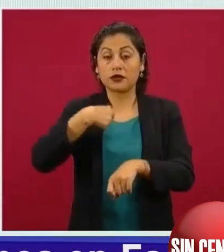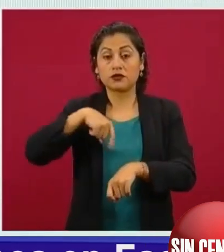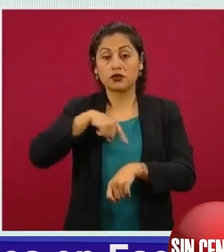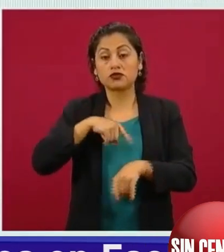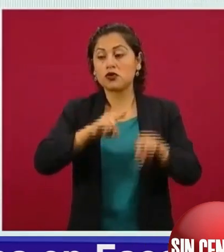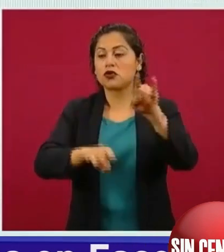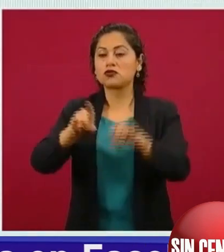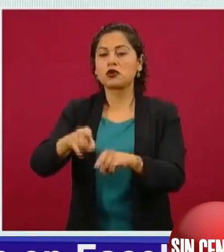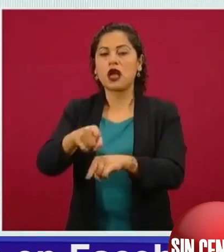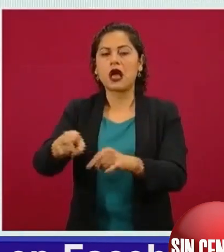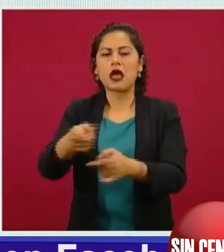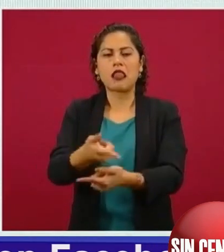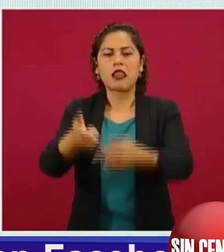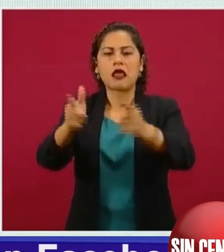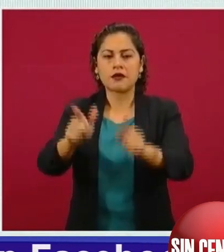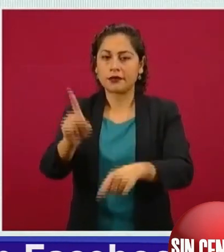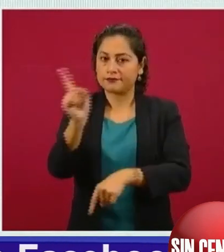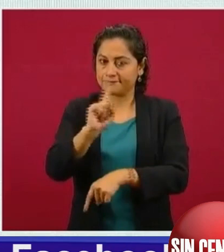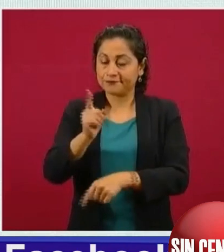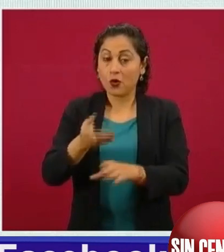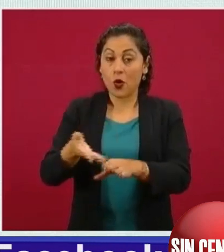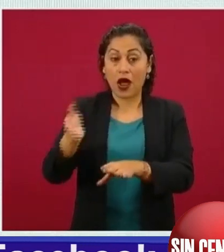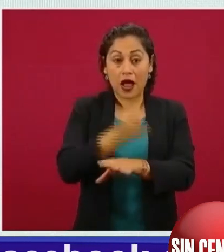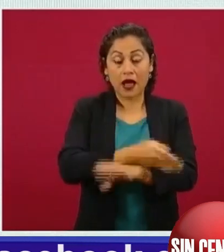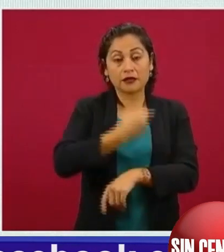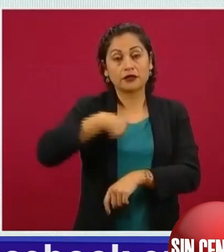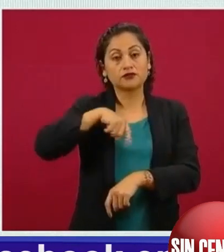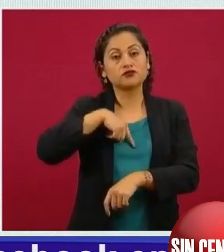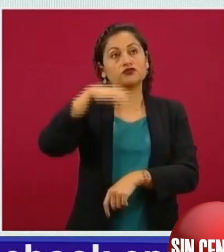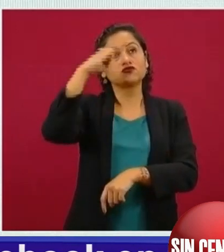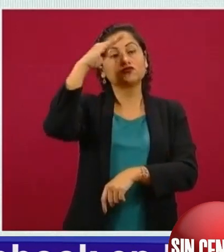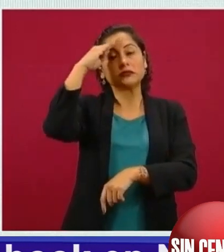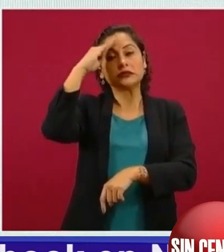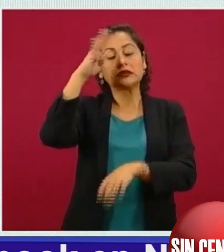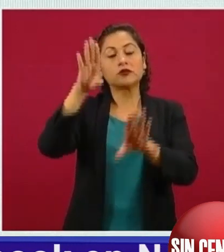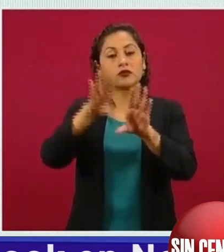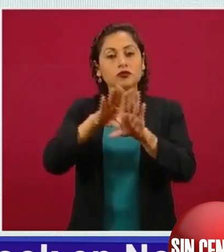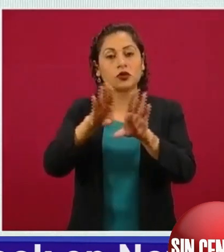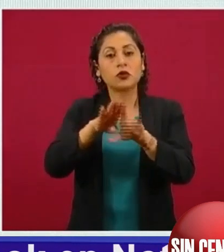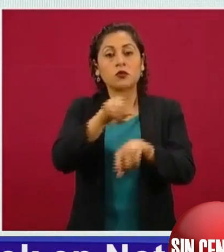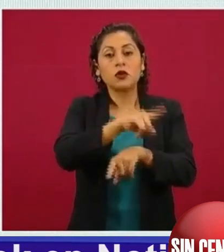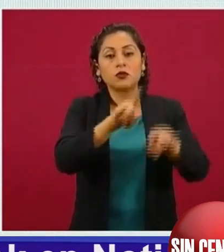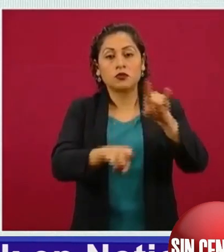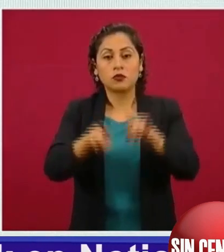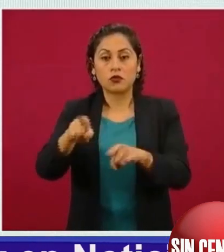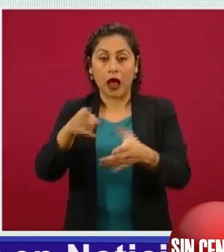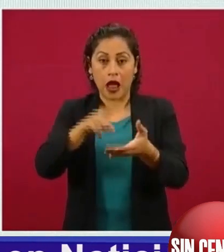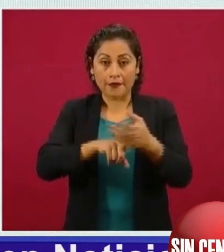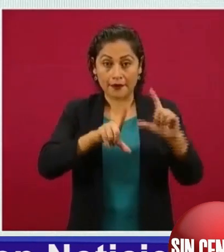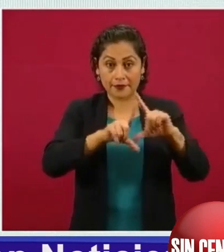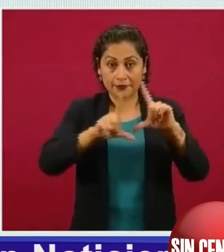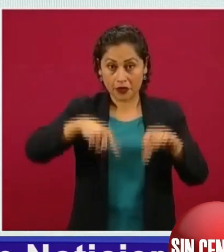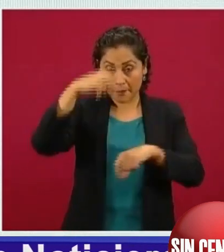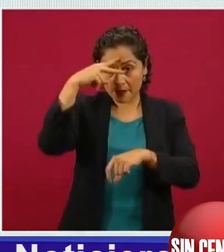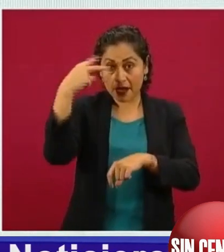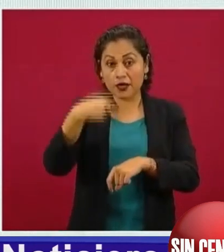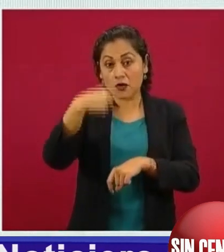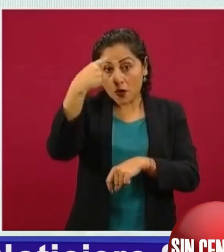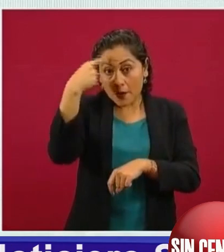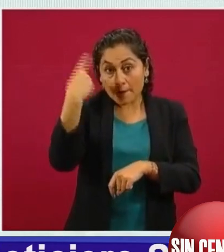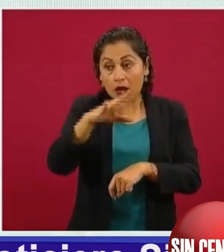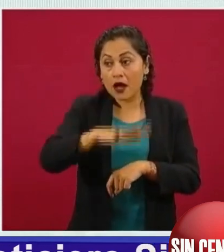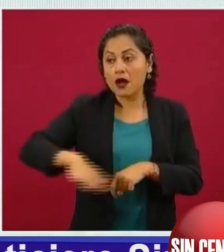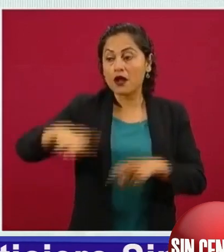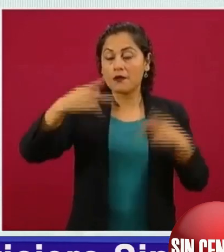como uno de los objetivos estratégicos de la respuesta a COVID-19 en México, que no hubiera personas que necesitando